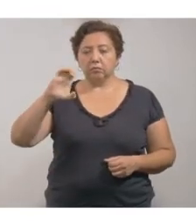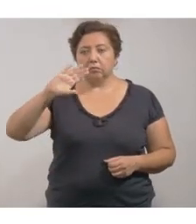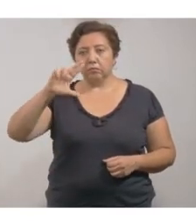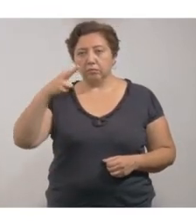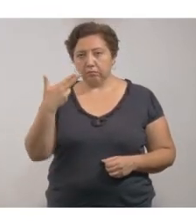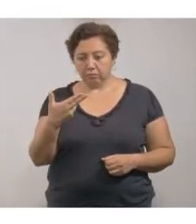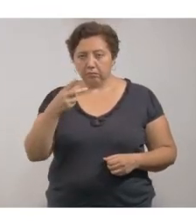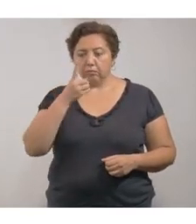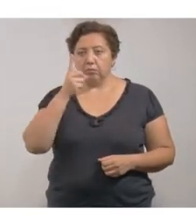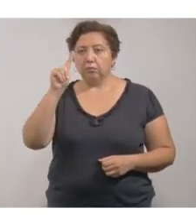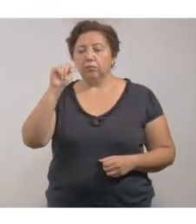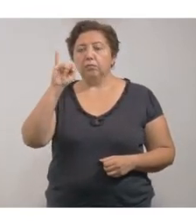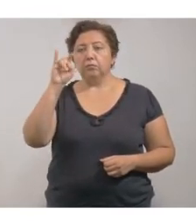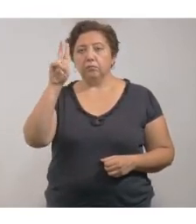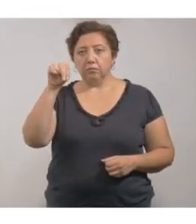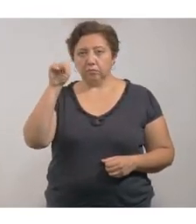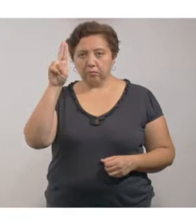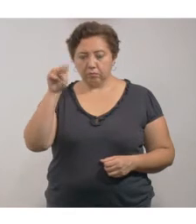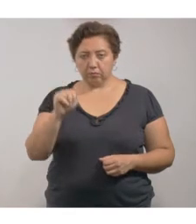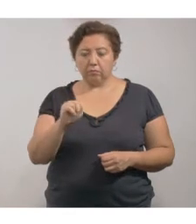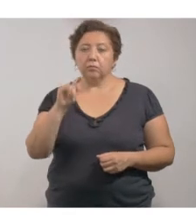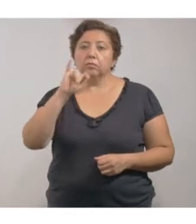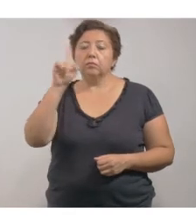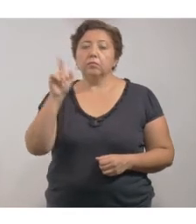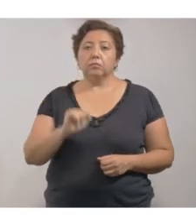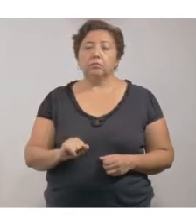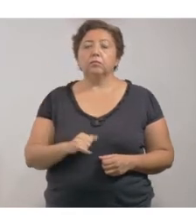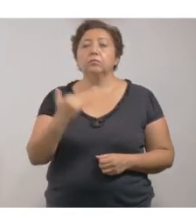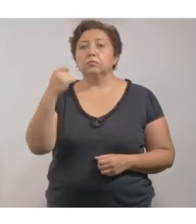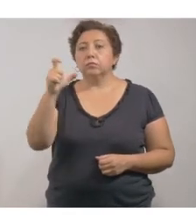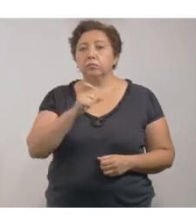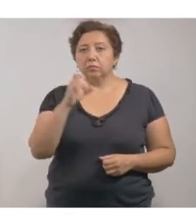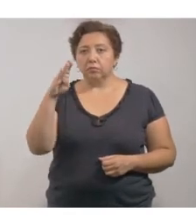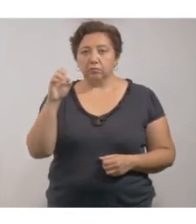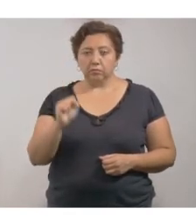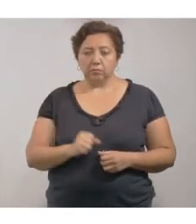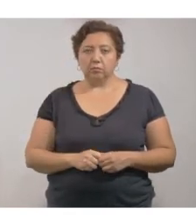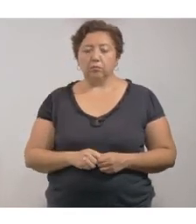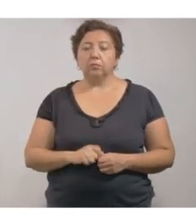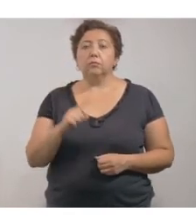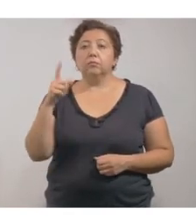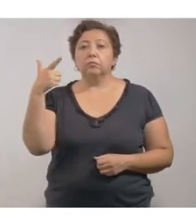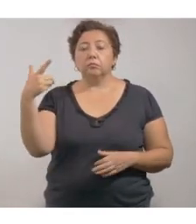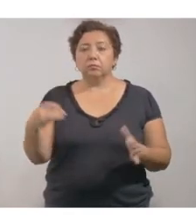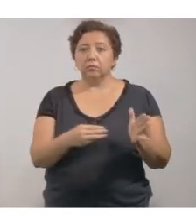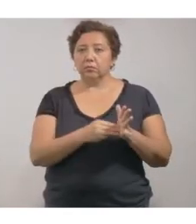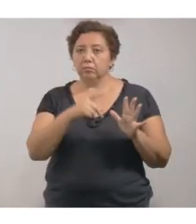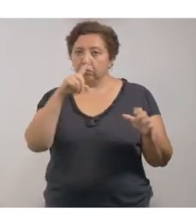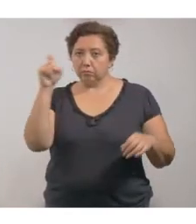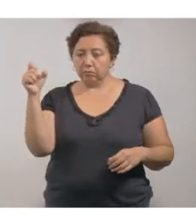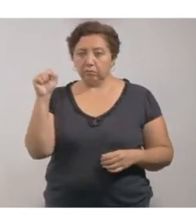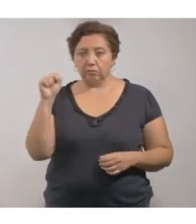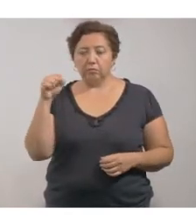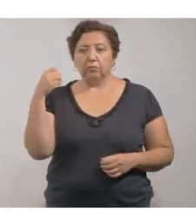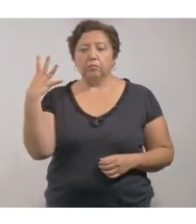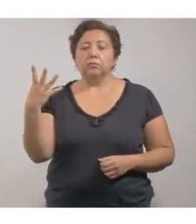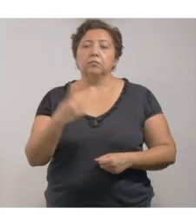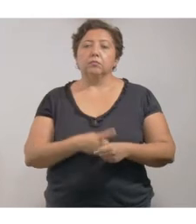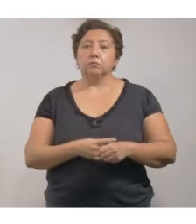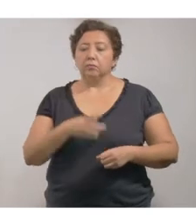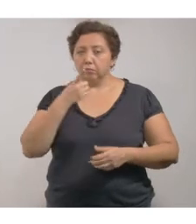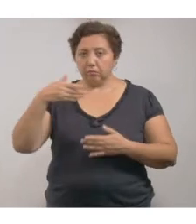Tecal de Venegas, Tinum, Tixcocop, Tizimín y Yaxcabá. En total, ya son 7.164 casos